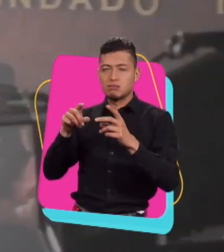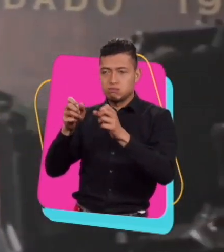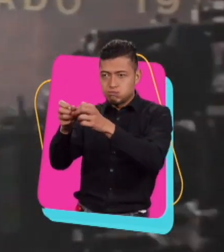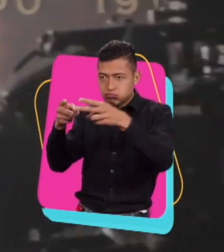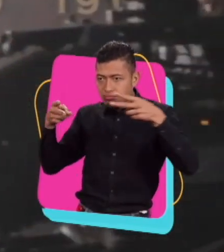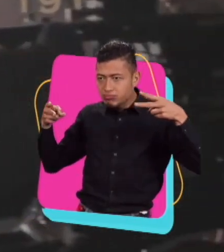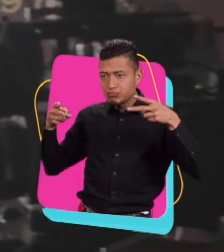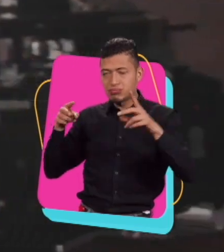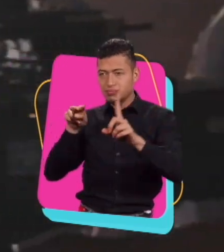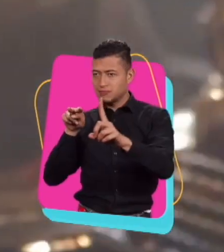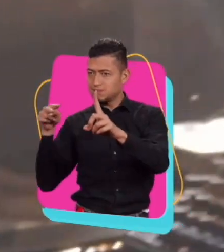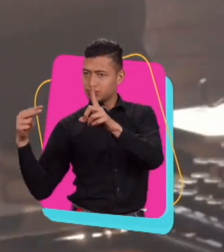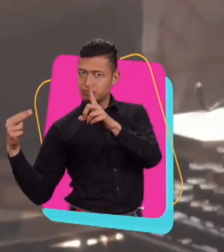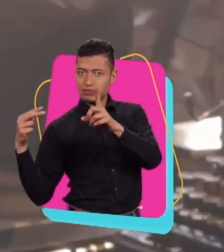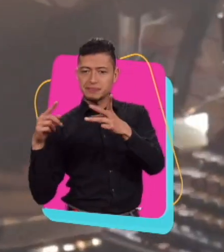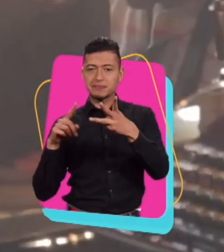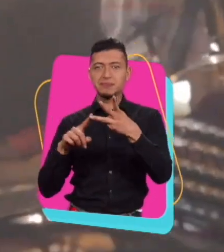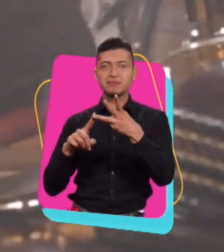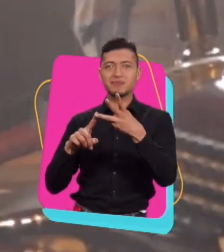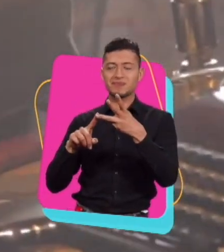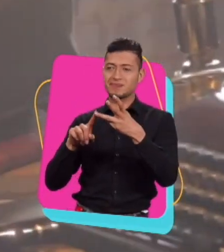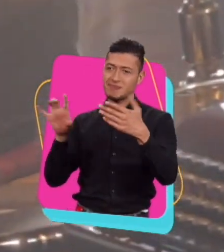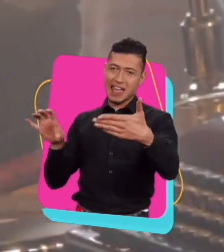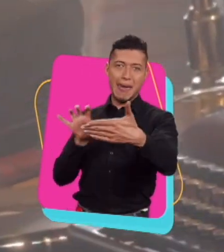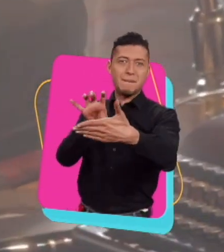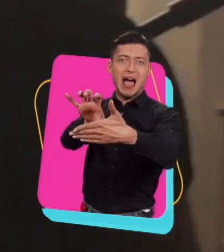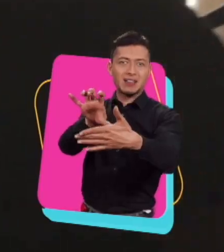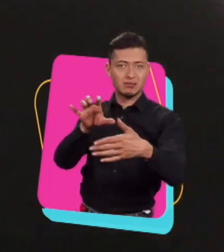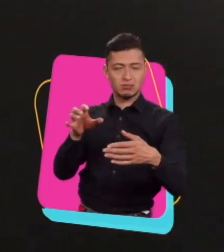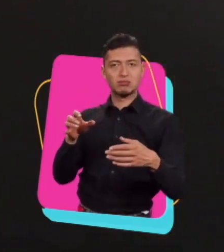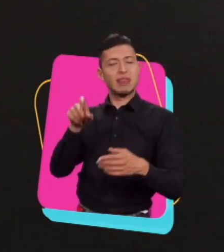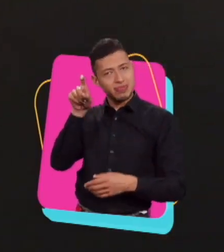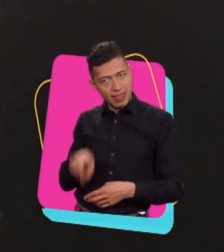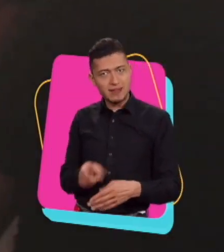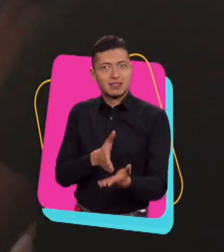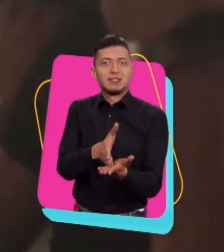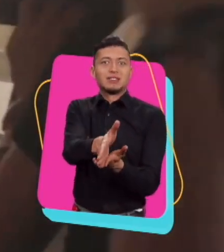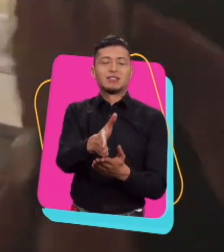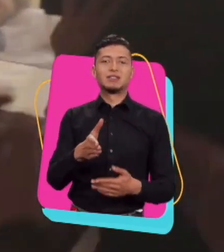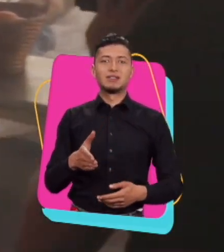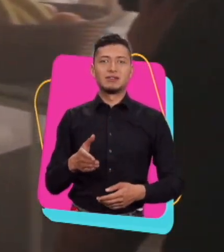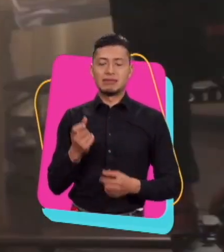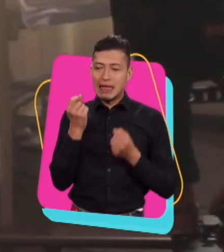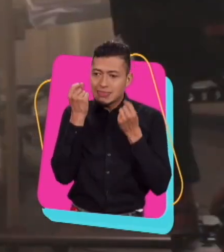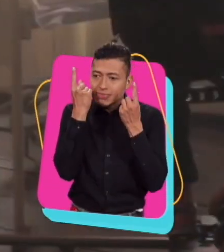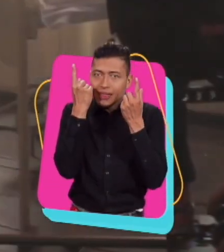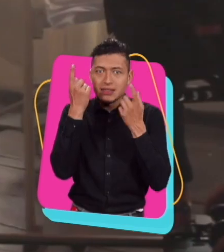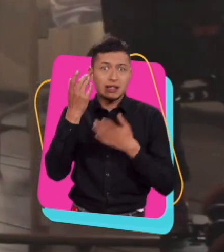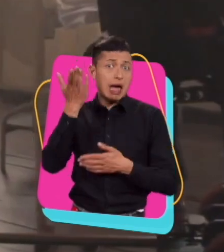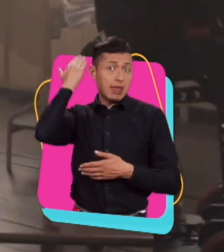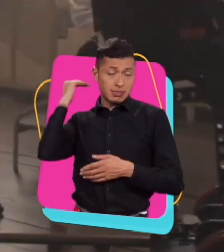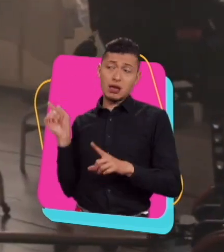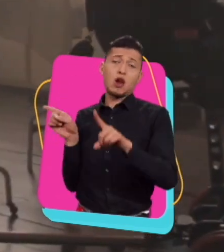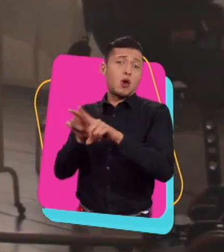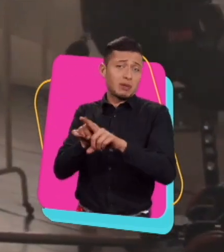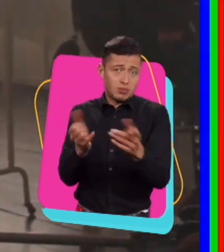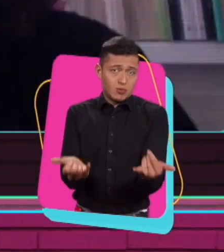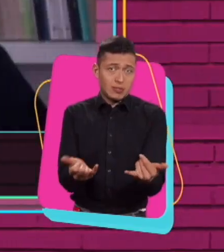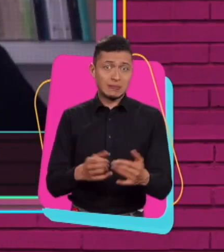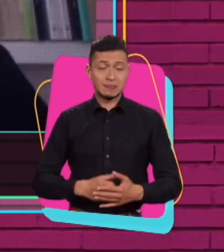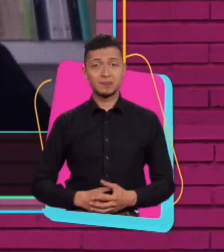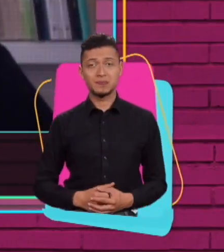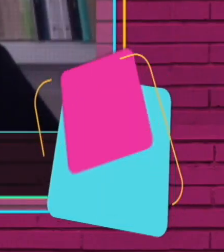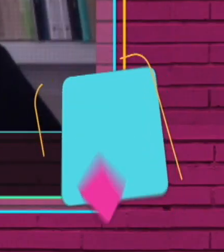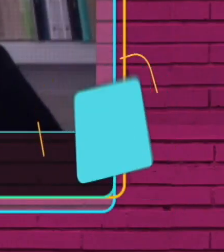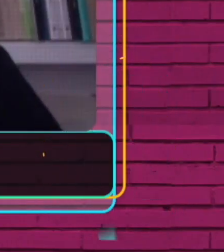lo que significa el punto de vista, lo que significa la puesta en imagen. Eso lo tengo que seguir entendiendo tal y como